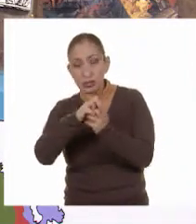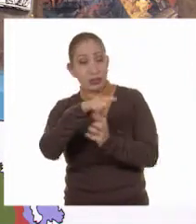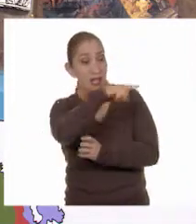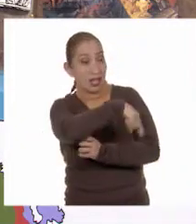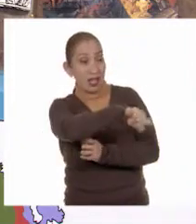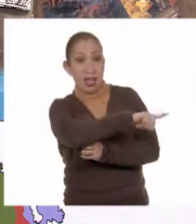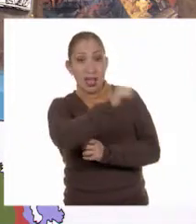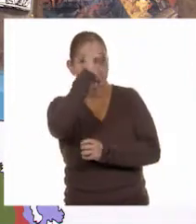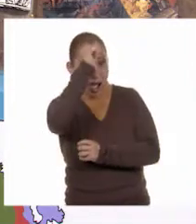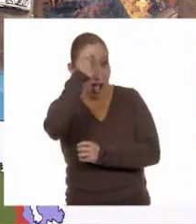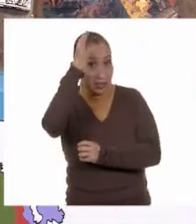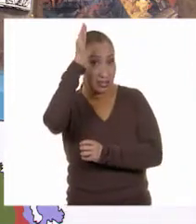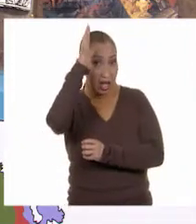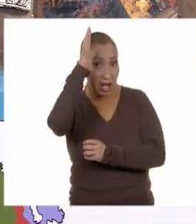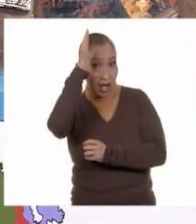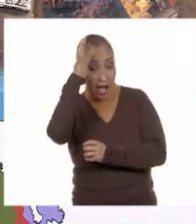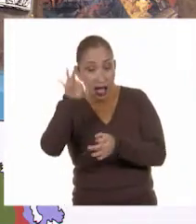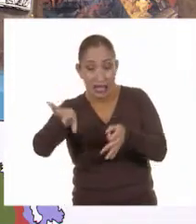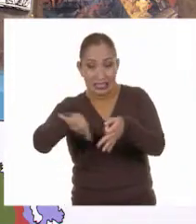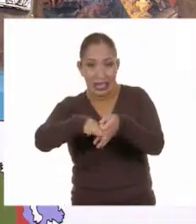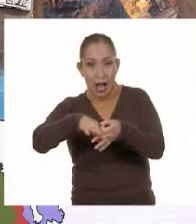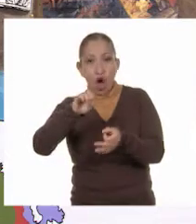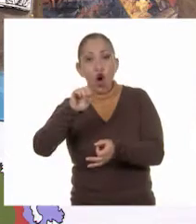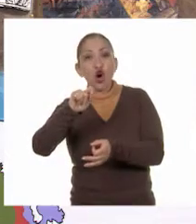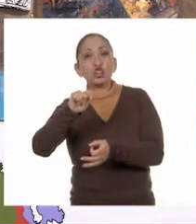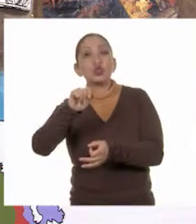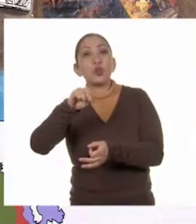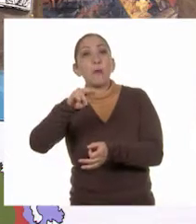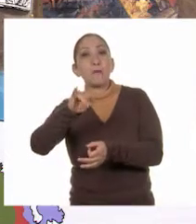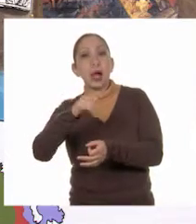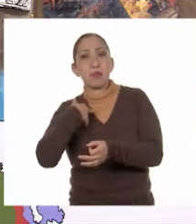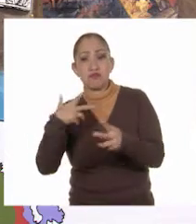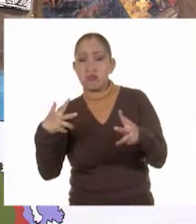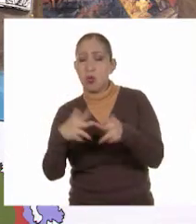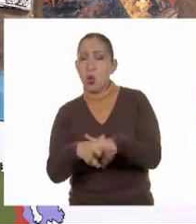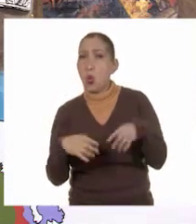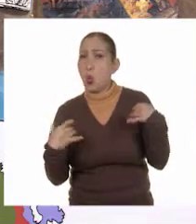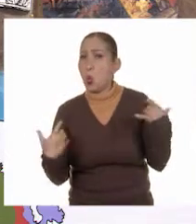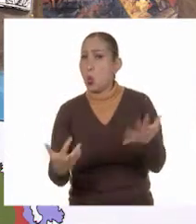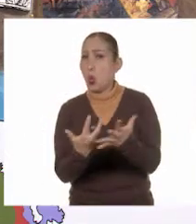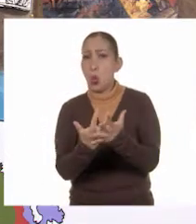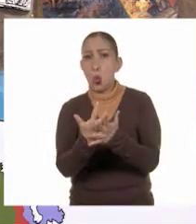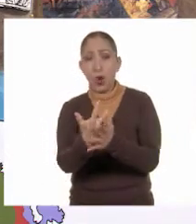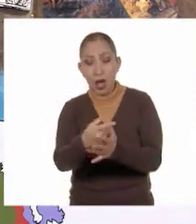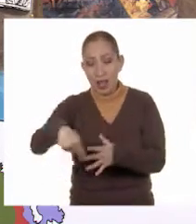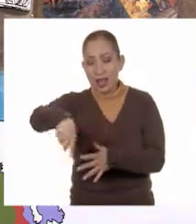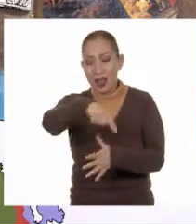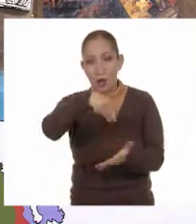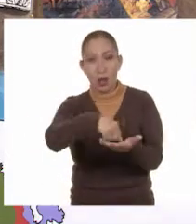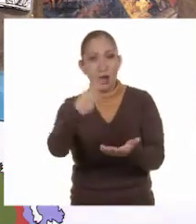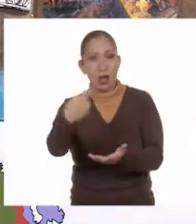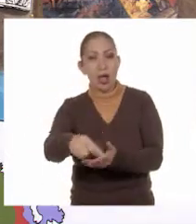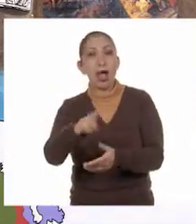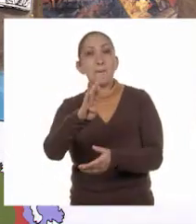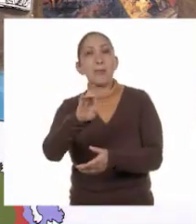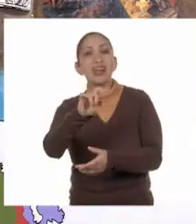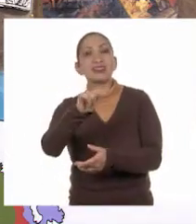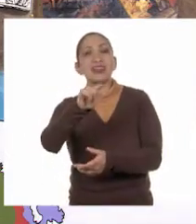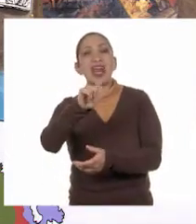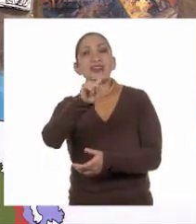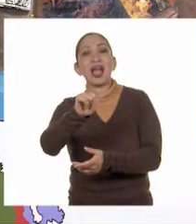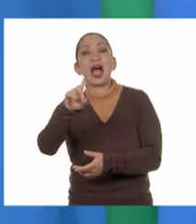que los enfrenta en las cercanías de Otumba, la que sería la mayor batalla de la conquista. Por la ubicación es conocida como la Batalla de